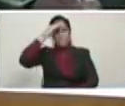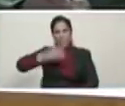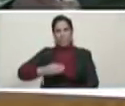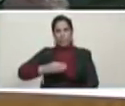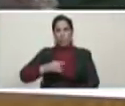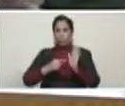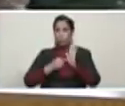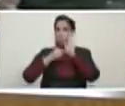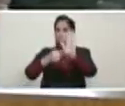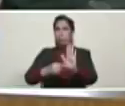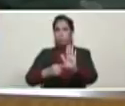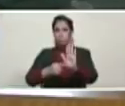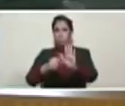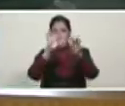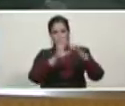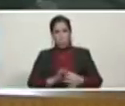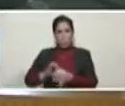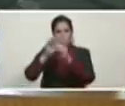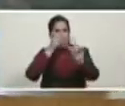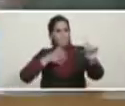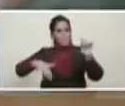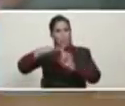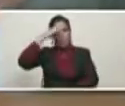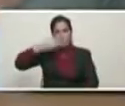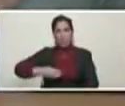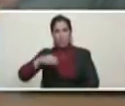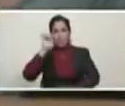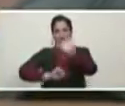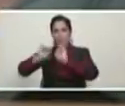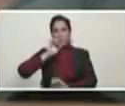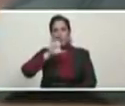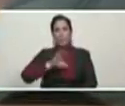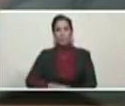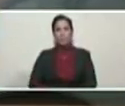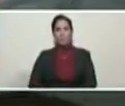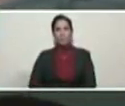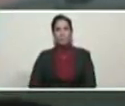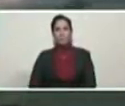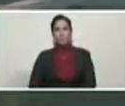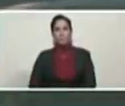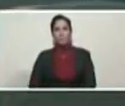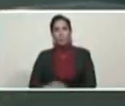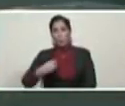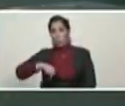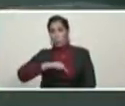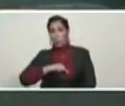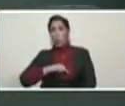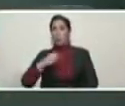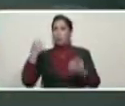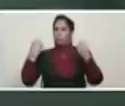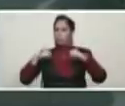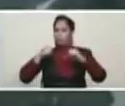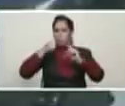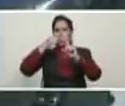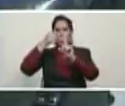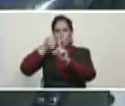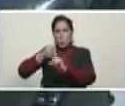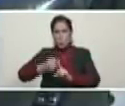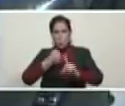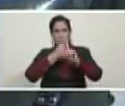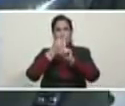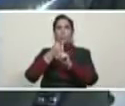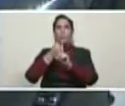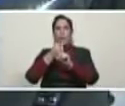de demostración de unión cívico-militar para la defensa del país. Vamos a empeñarnos los